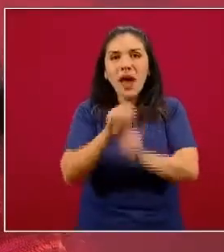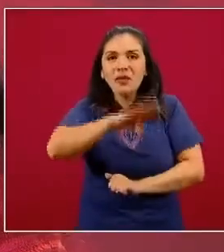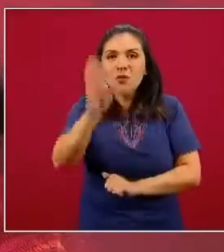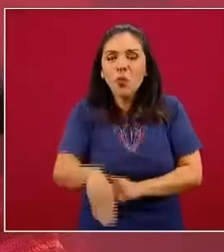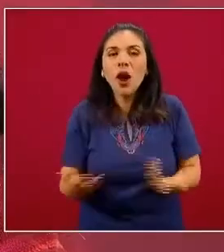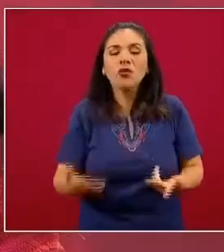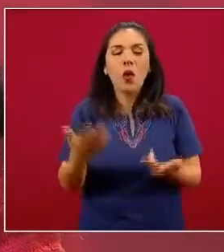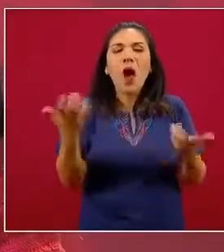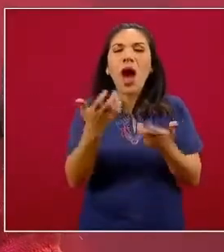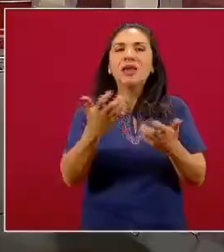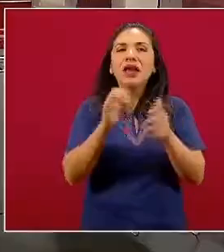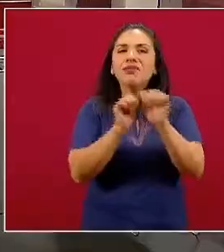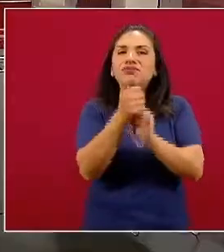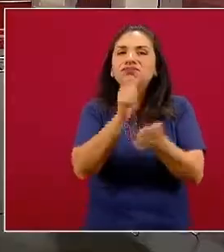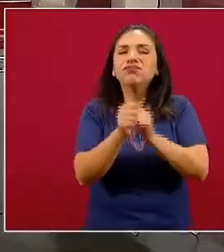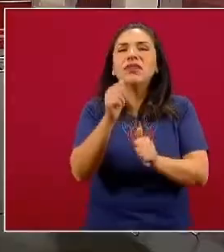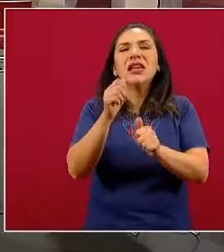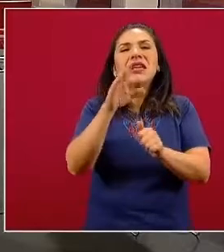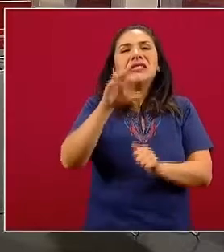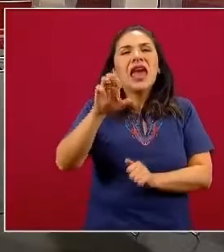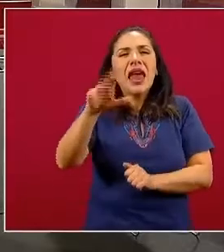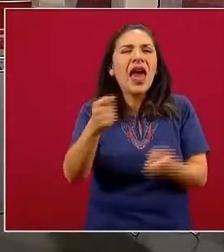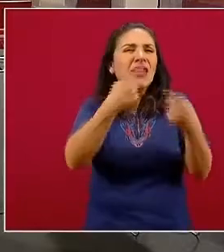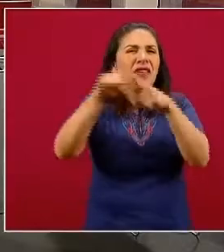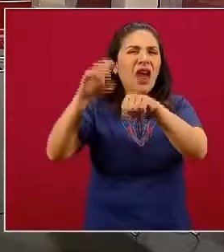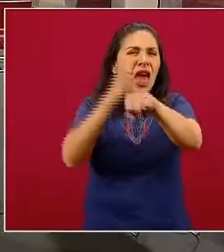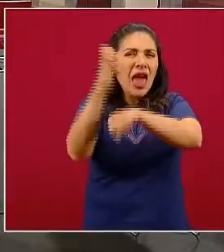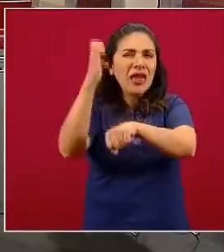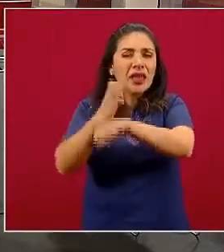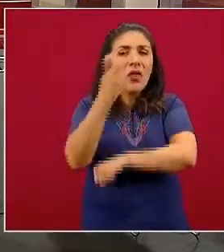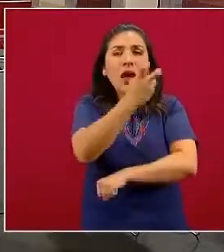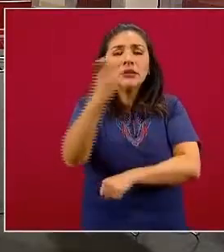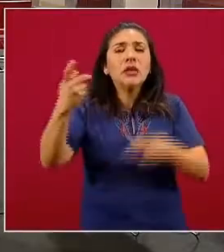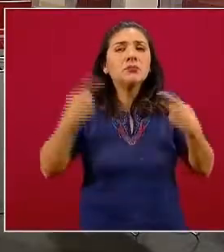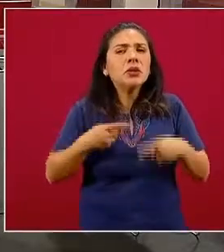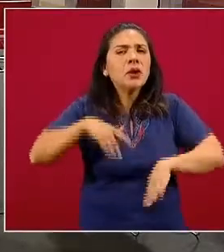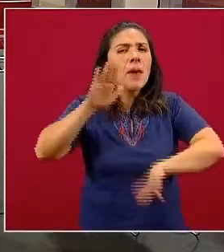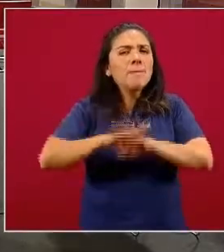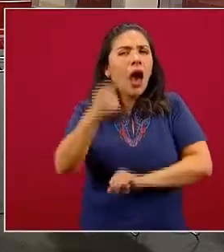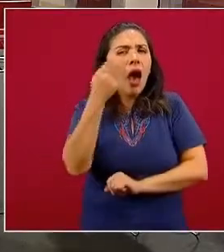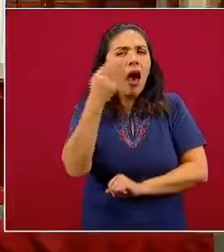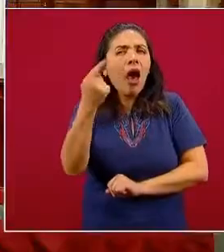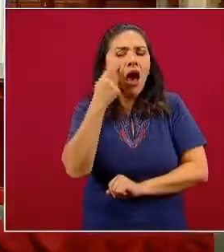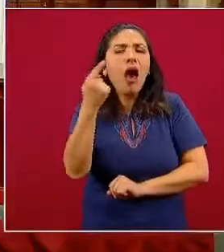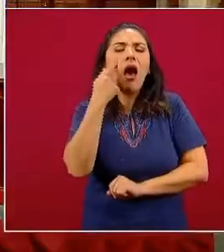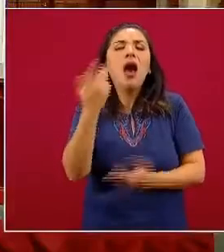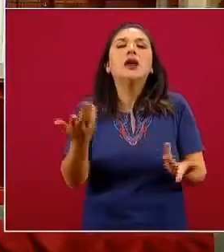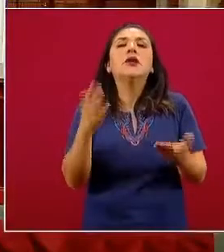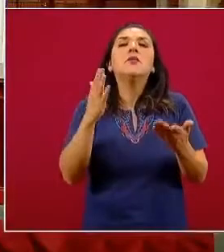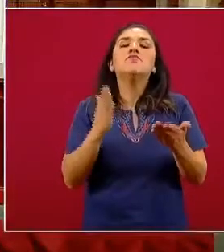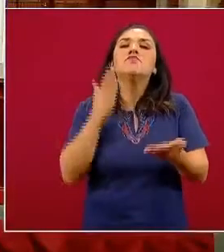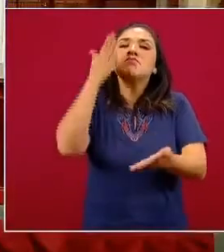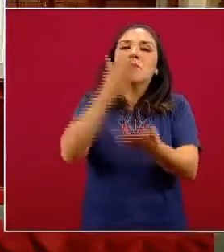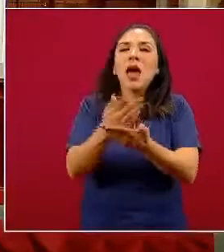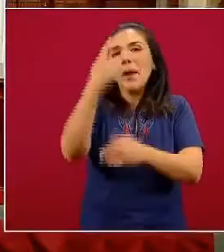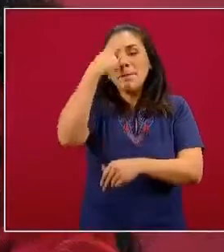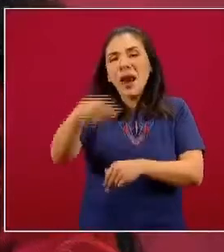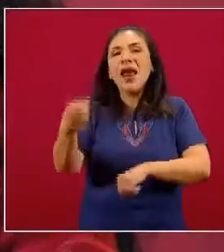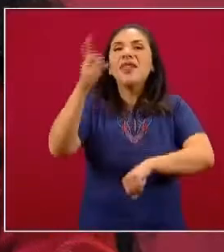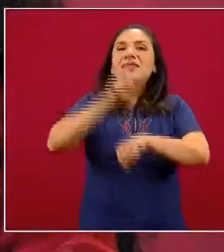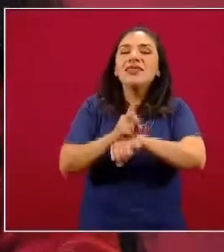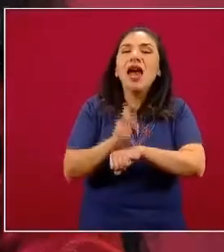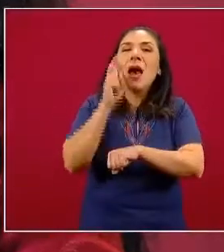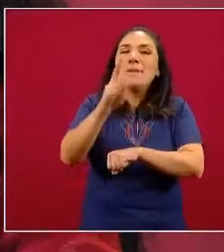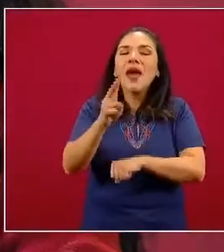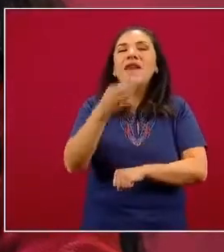que hacen ceras en los distintos estados, pues son estas personas que normalmente acuden a las celebraciones